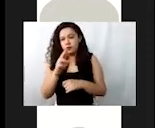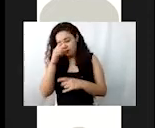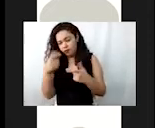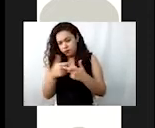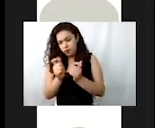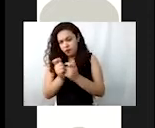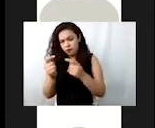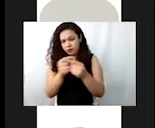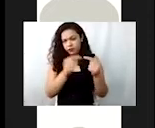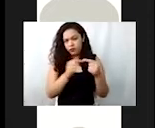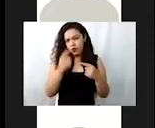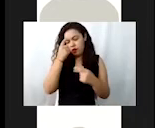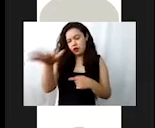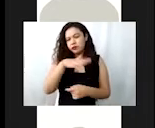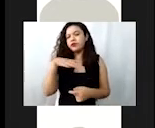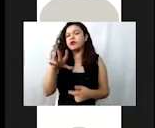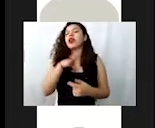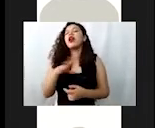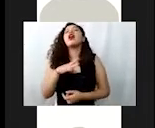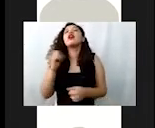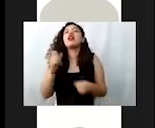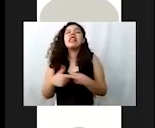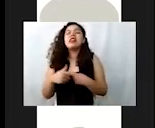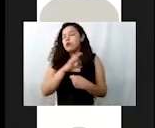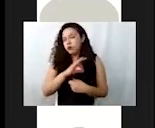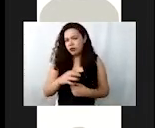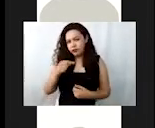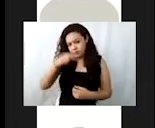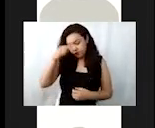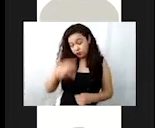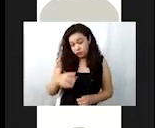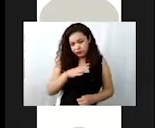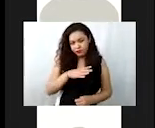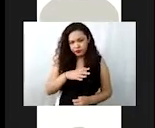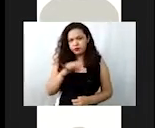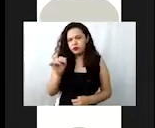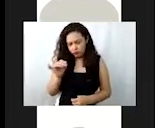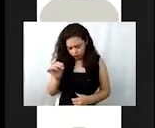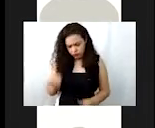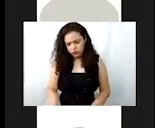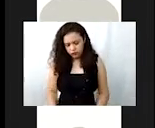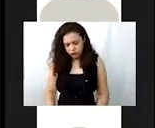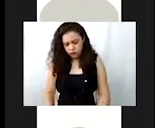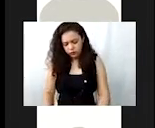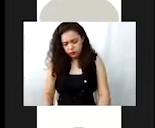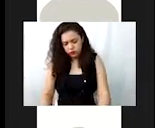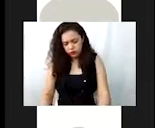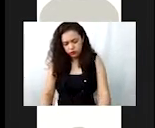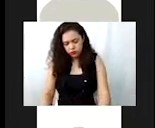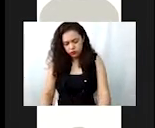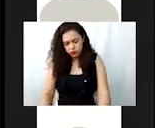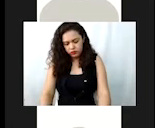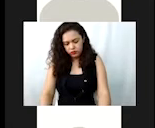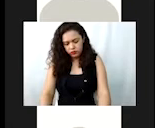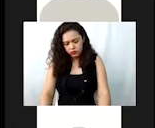sitios donde esto sea una posibilidad. Y bueno, en México sí contamos con esto. Yo en alguna vez les